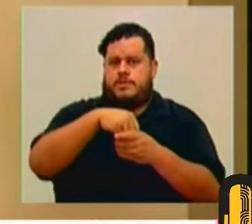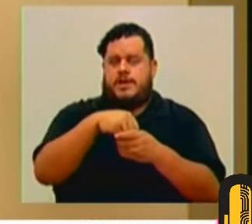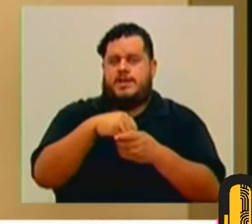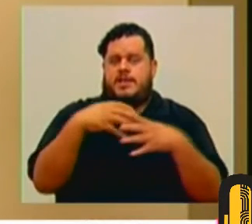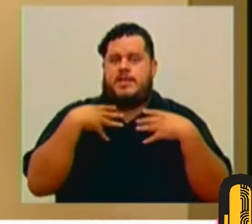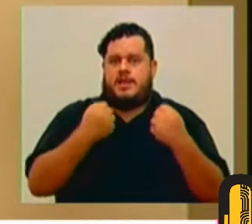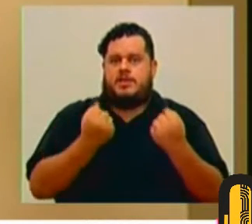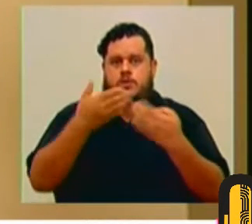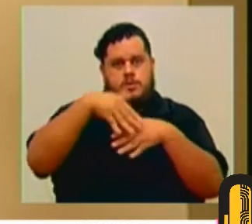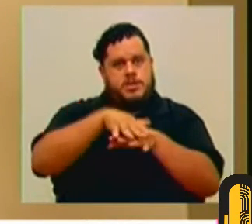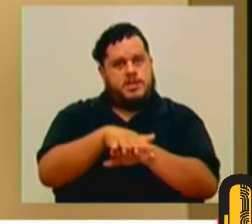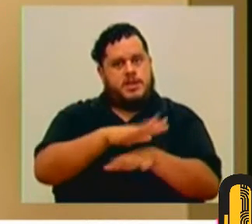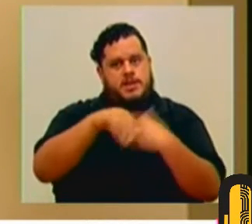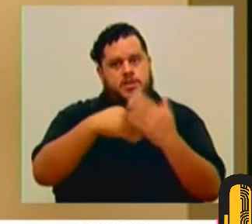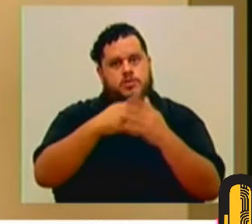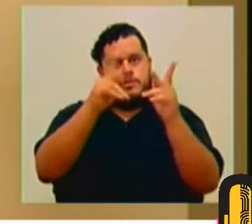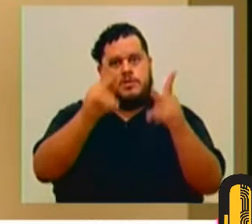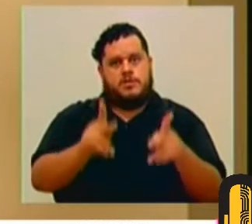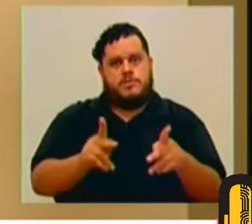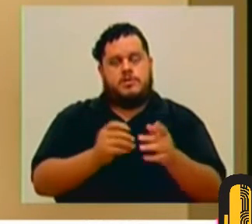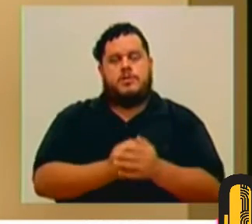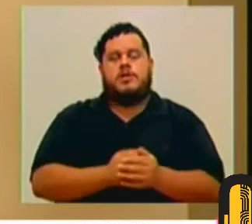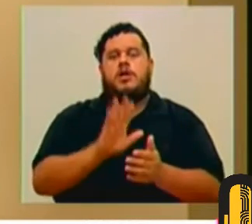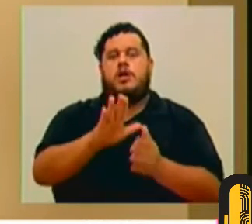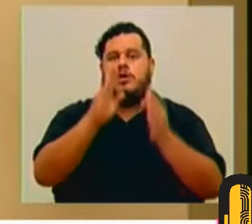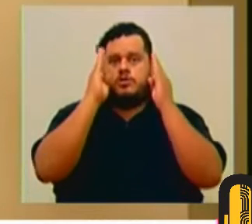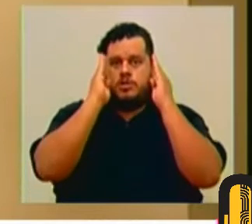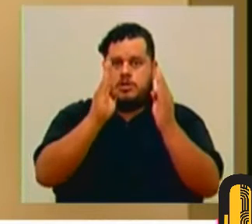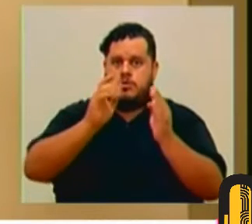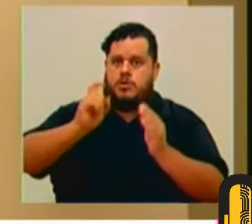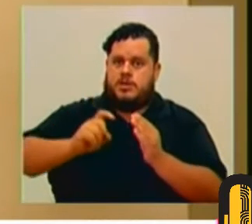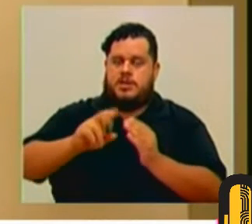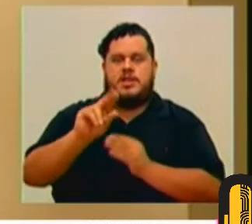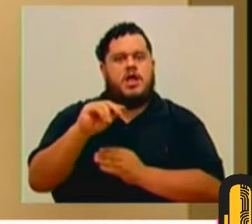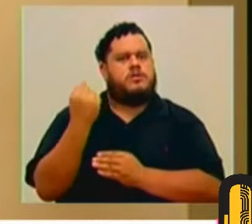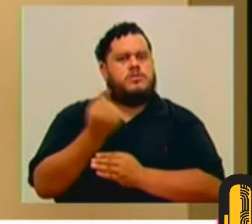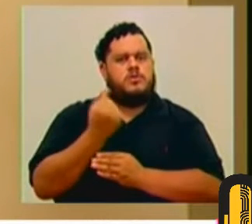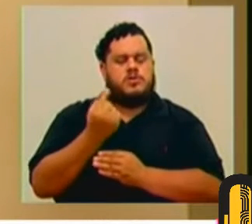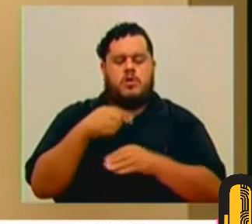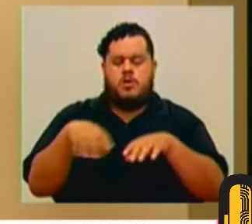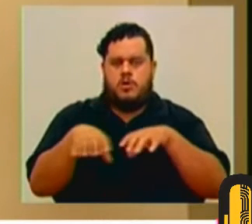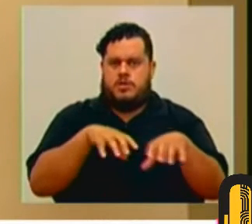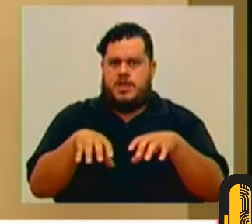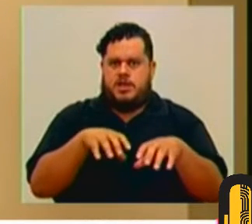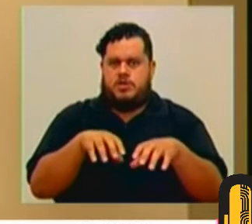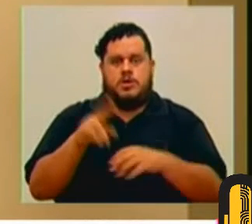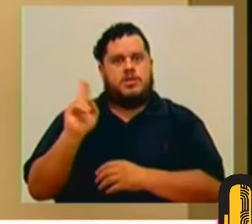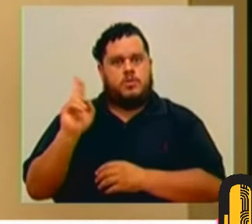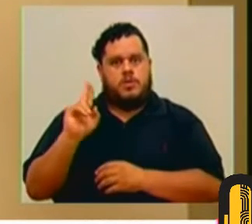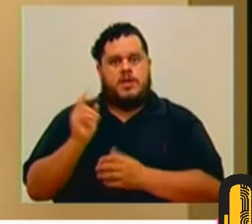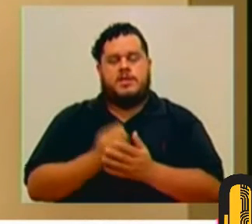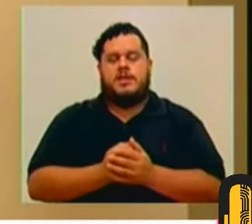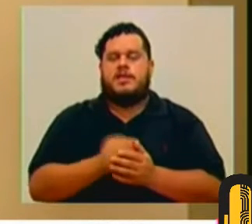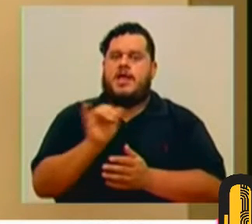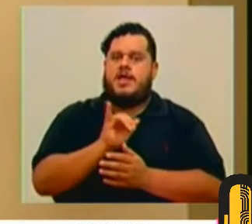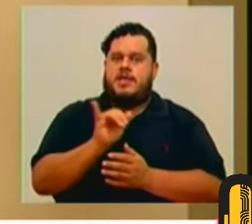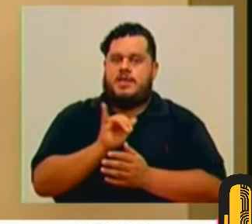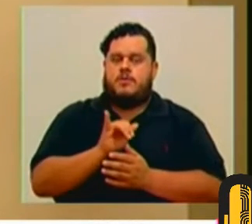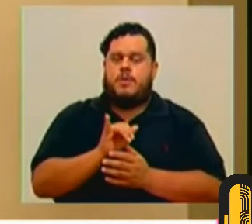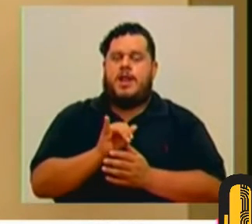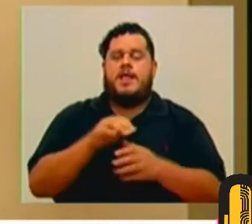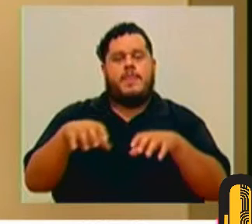salud integral de las personas. Su atención requiere no solo de acciones urgentes, sino también